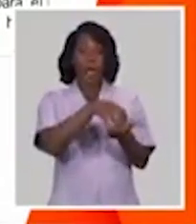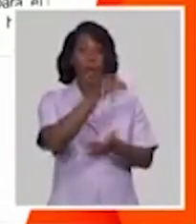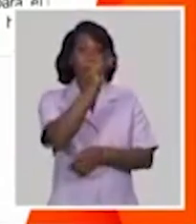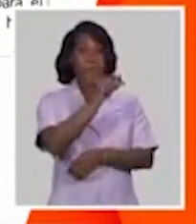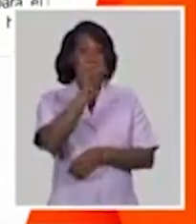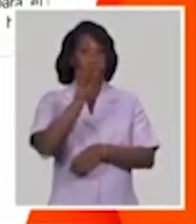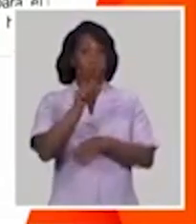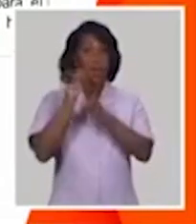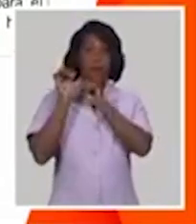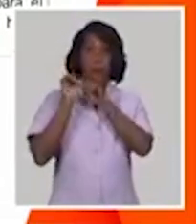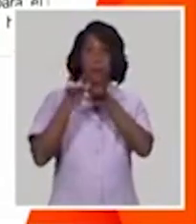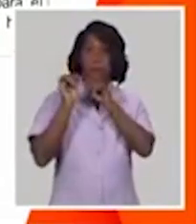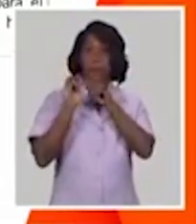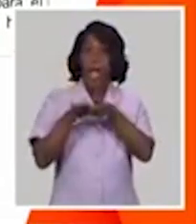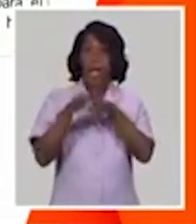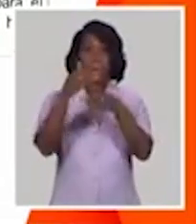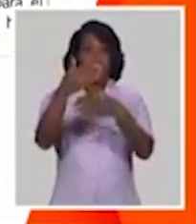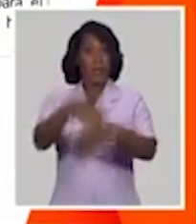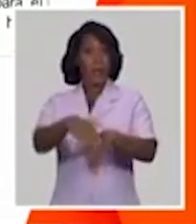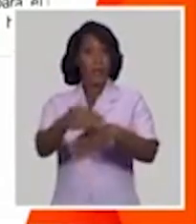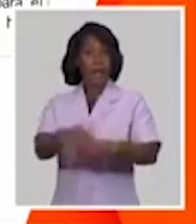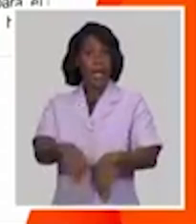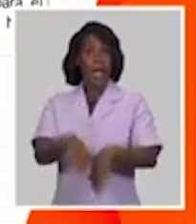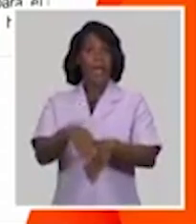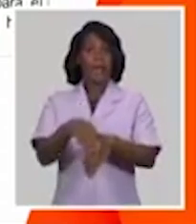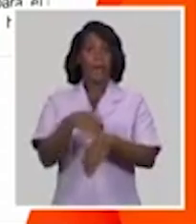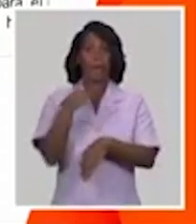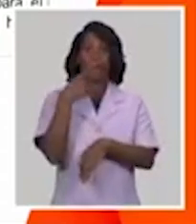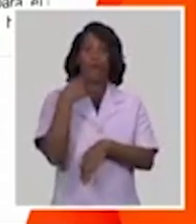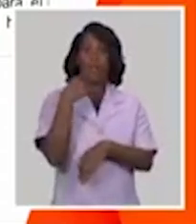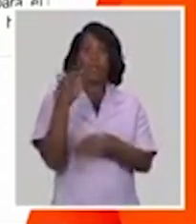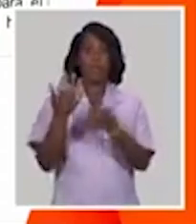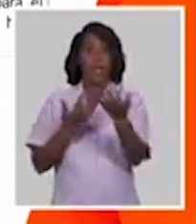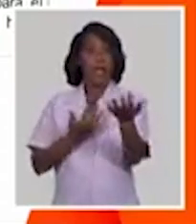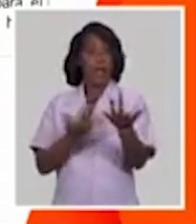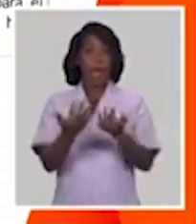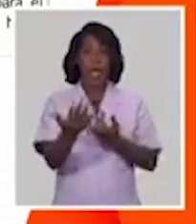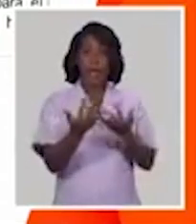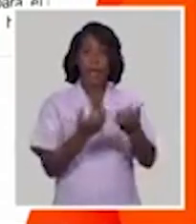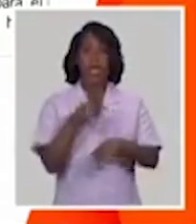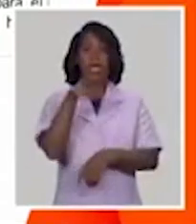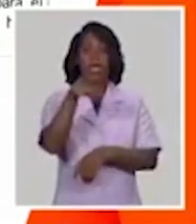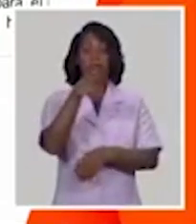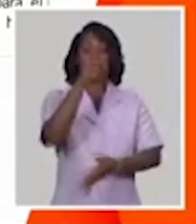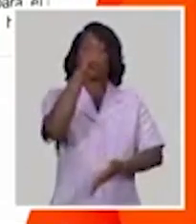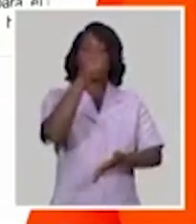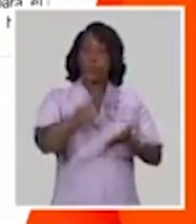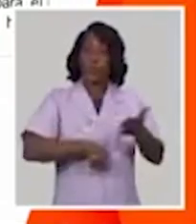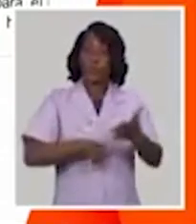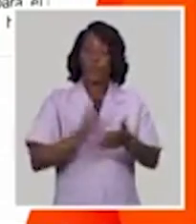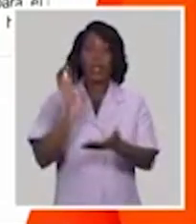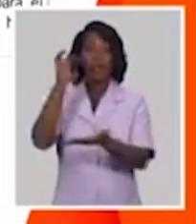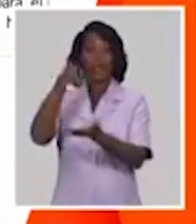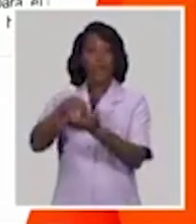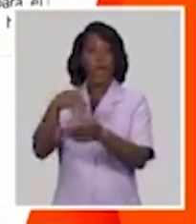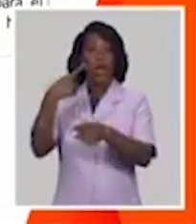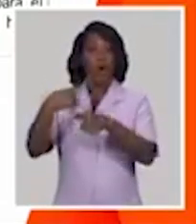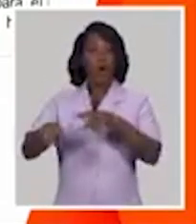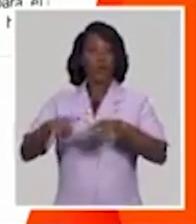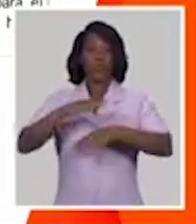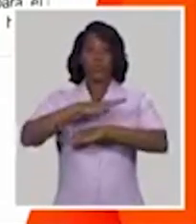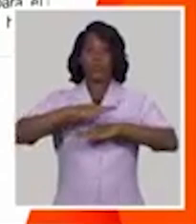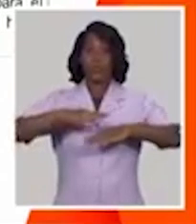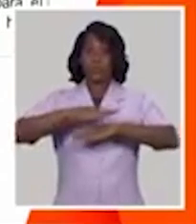estar, parques, vías públicas, fuera de los horarios establecidos, la utilización de áreas culturales y deportivas,